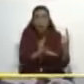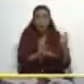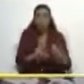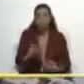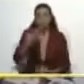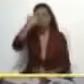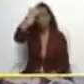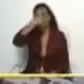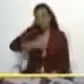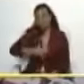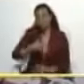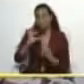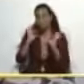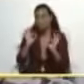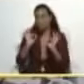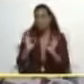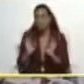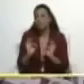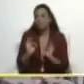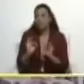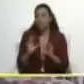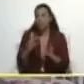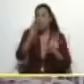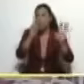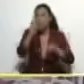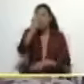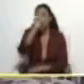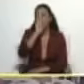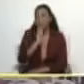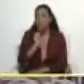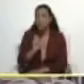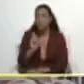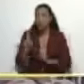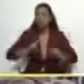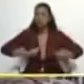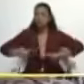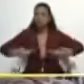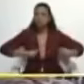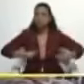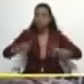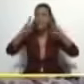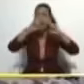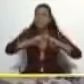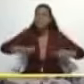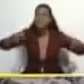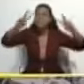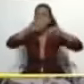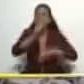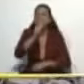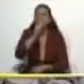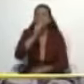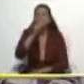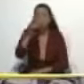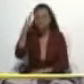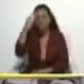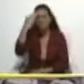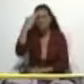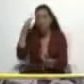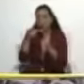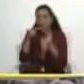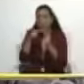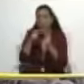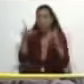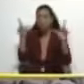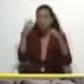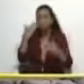Personalmente, desde hace más de un año he dirigido esta investigación que ustedes conocen.